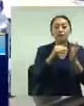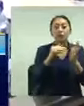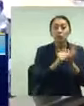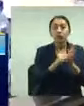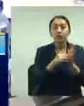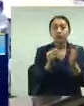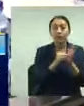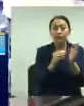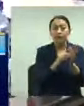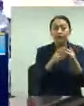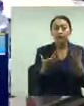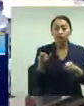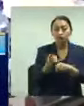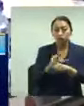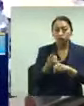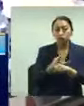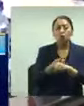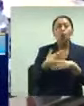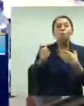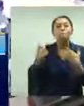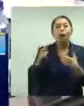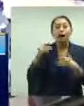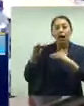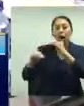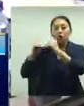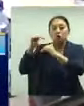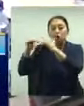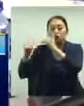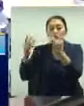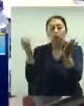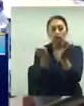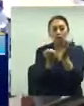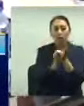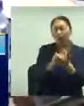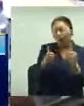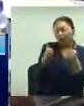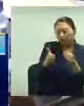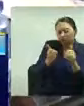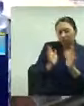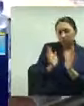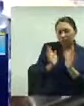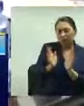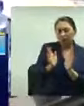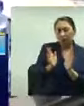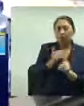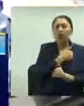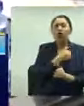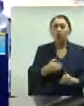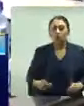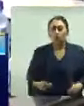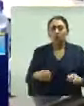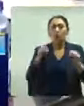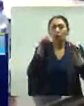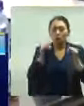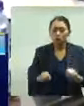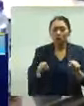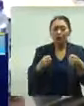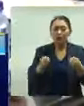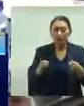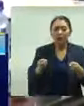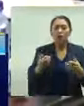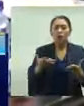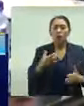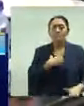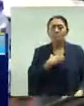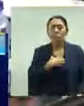usó para hacer remozamientos de escuelas. Y está bien, o sea, el gobierno puede hacer con sus recursos